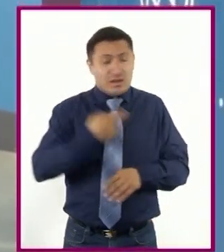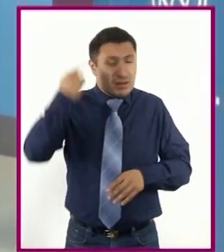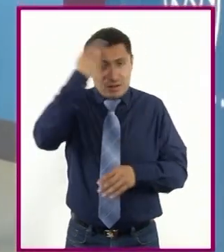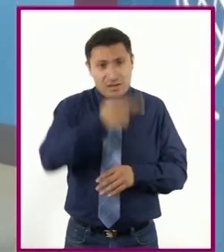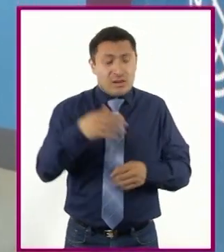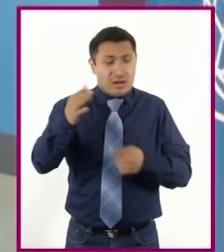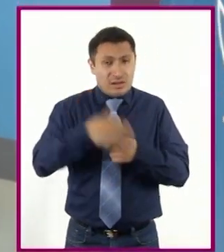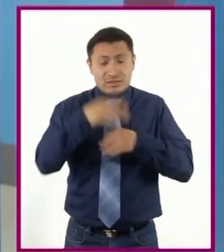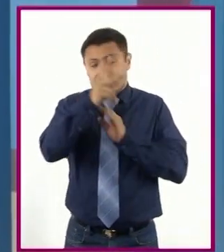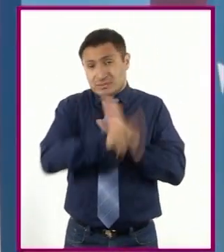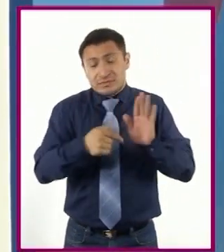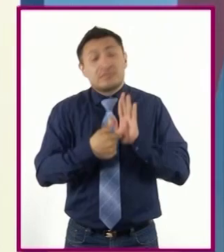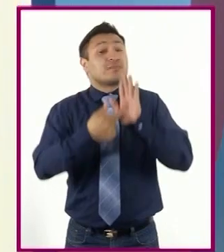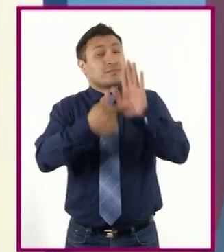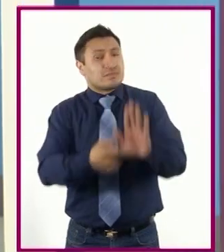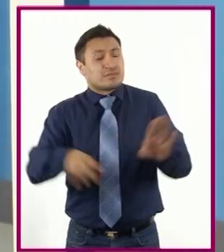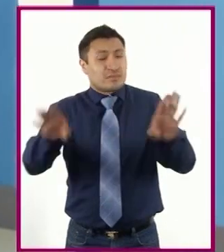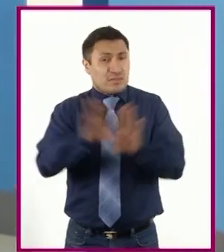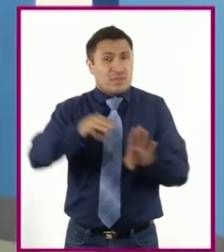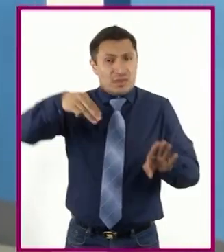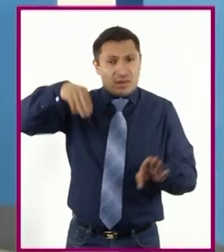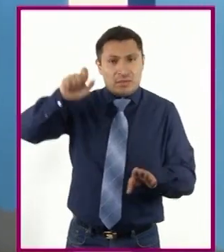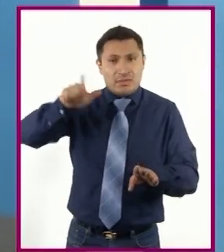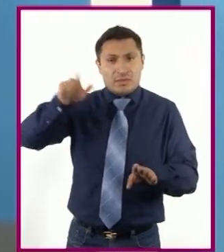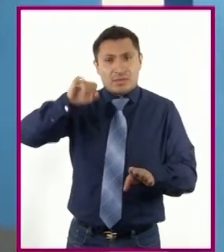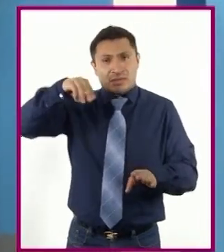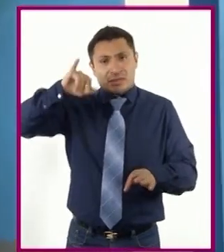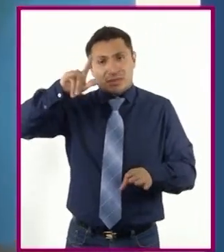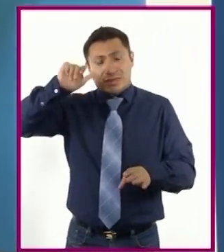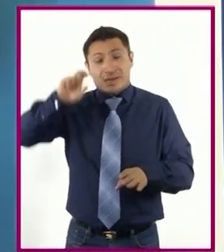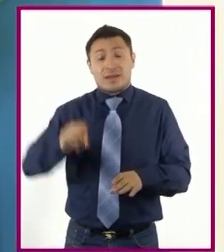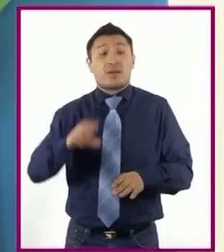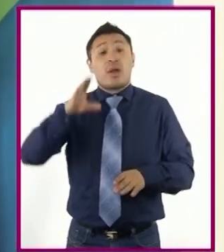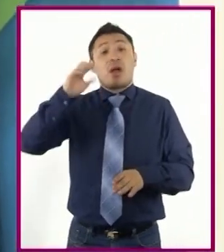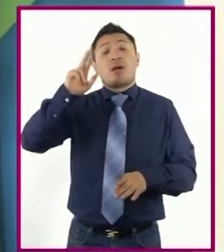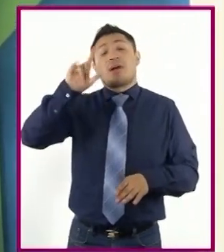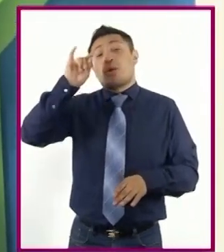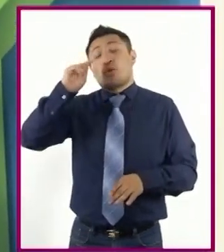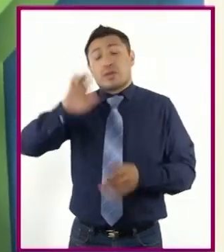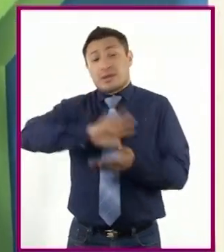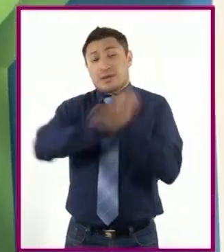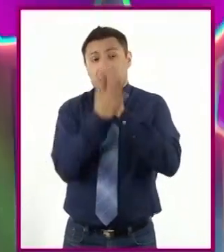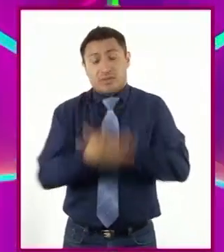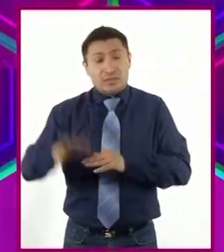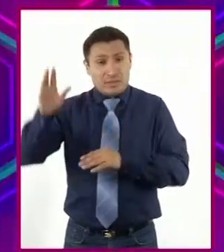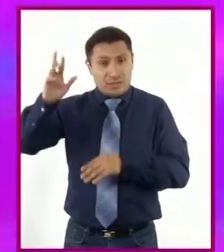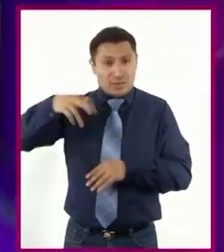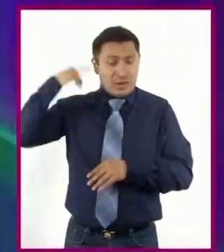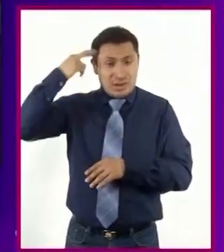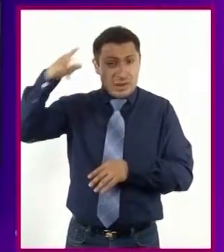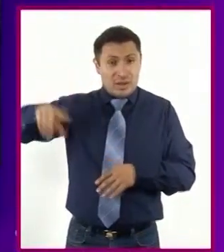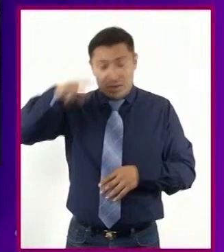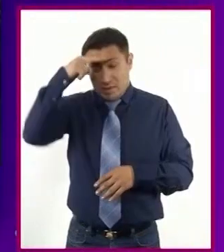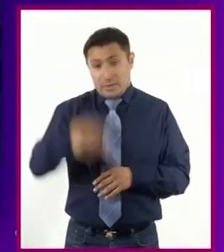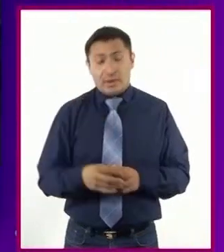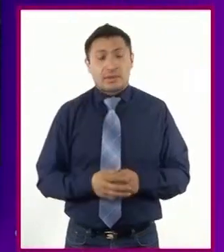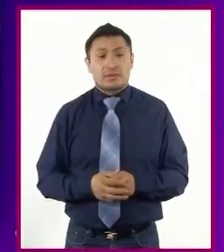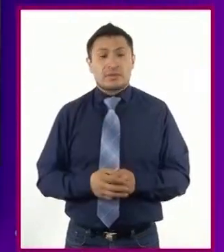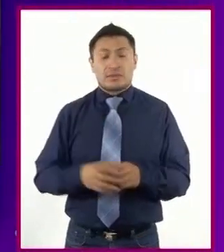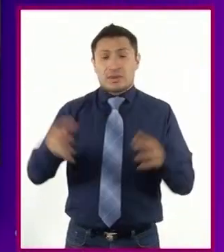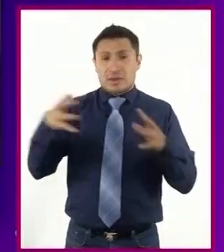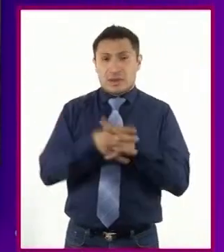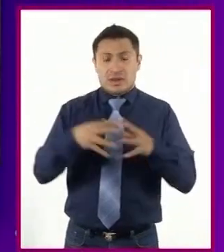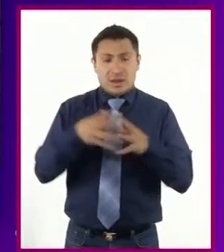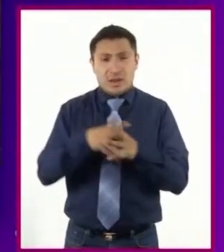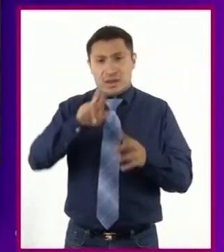del siguiente video cómo es que Maximiliano y Carlota se volvieron emperadores de México. Tras el fin de la Guerra